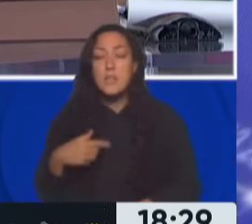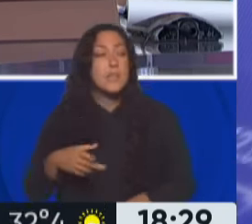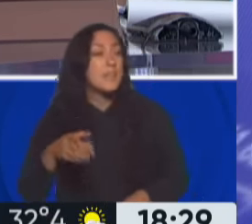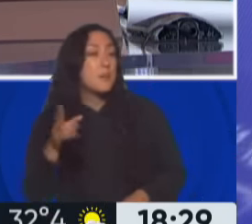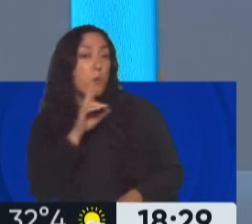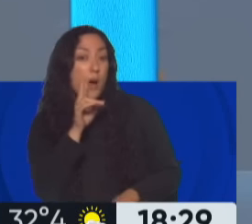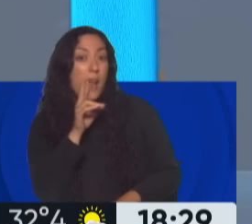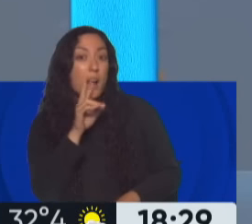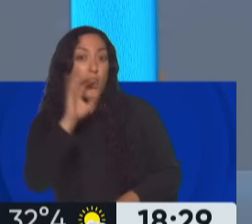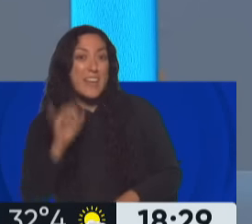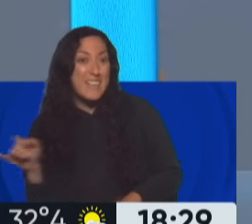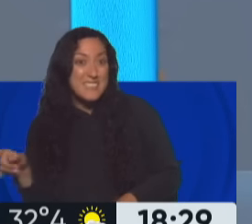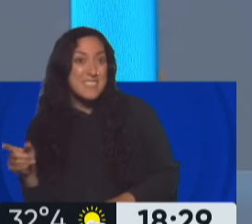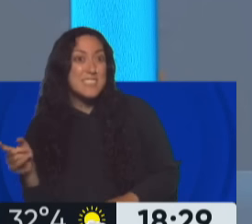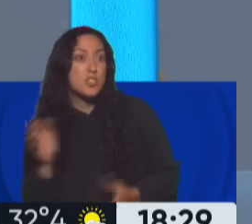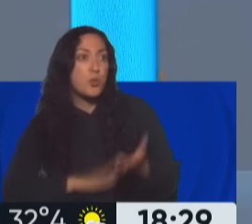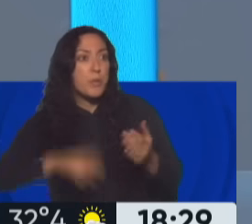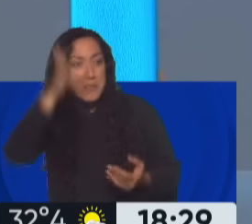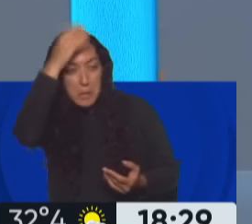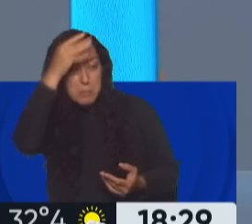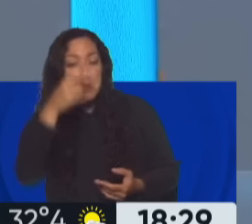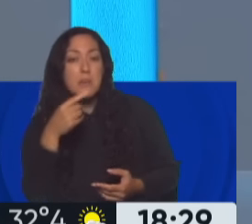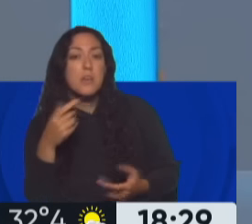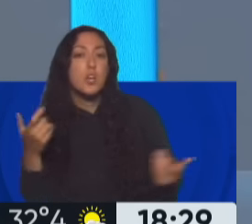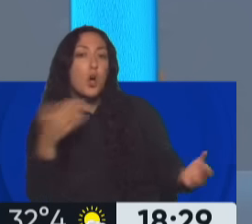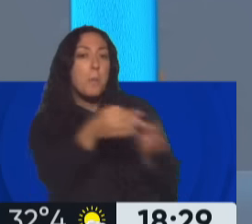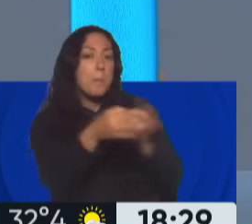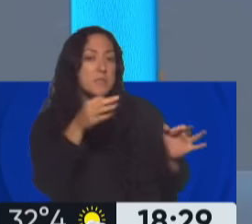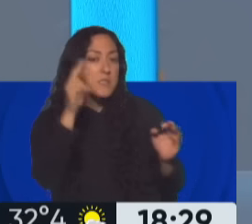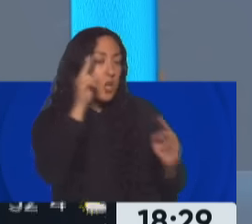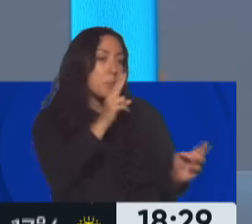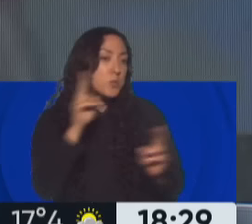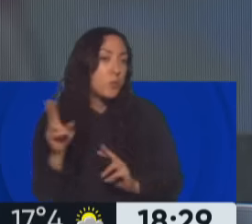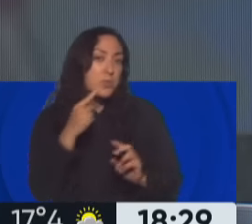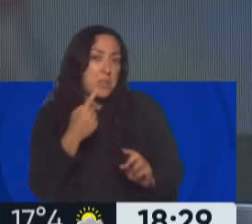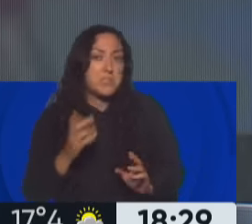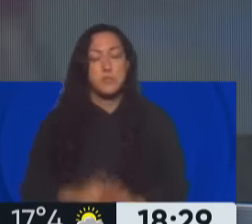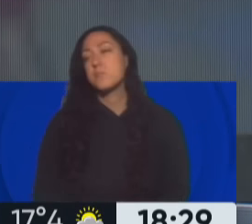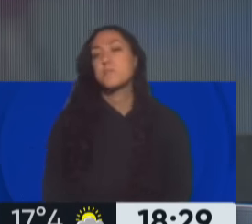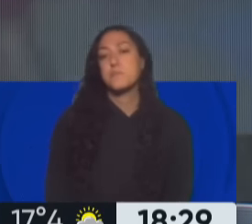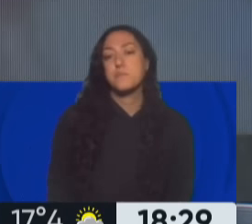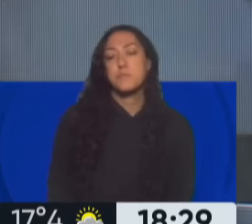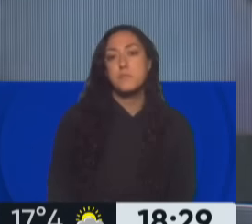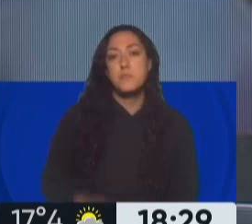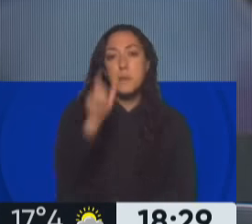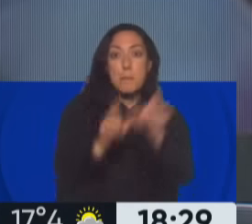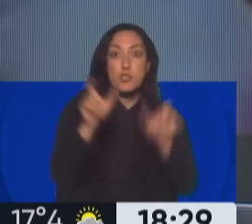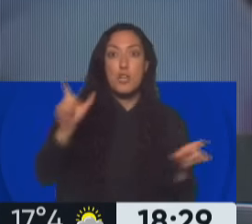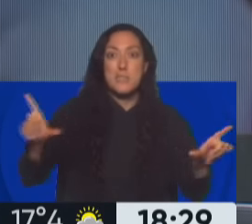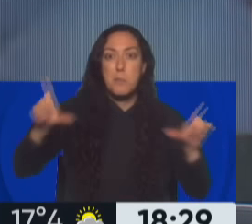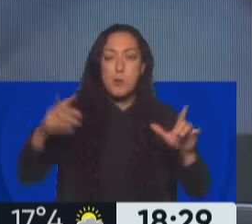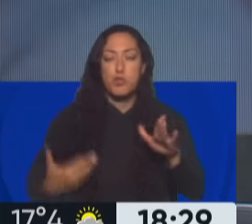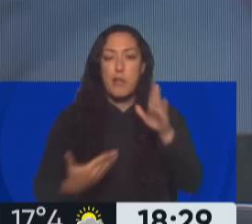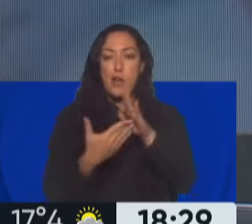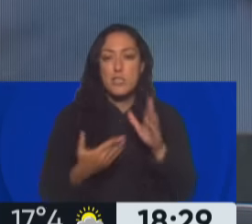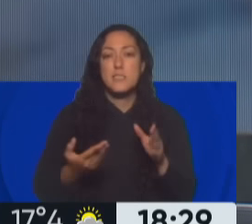también posteriormente Delcy Rodríguez al decir que tuvieron una conversación muy respetuosa. Empezamos a ver y escuchar a los protagonistas y lo hacemos con